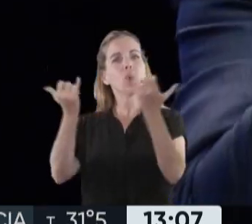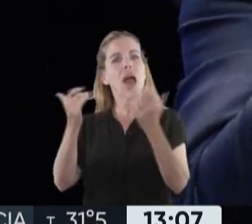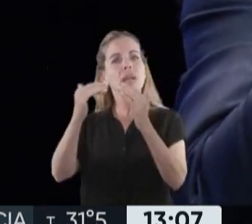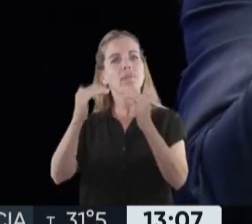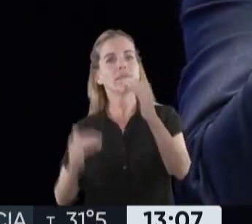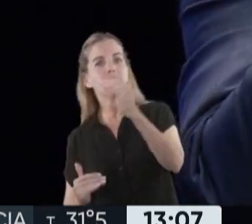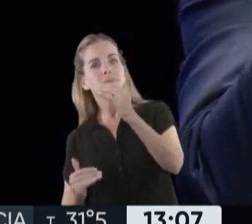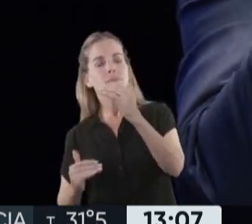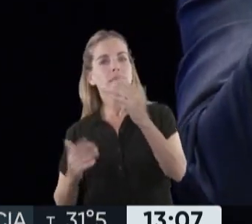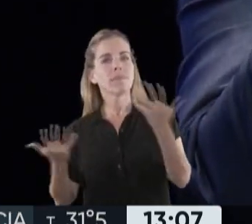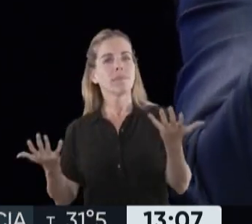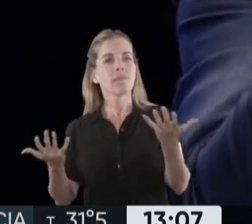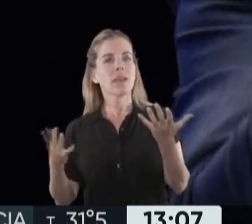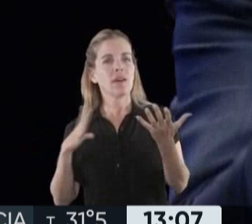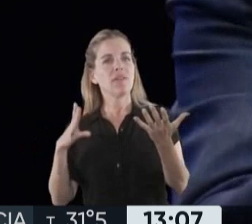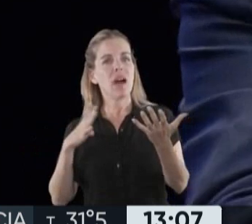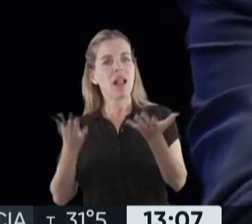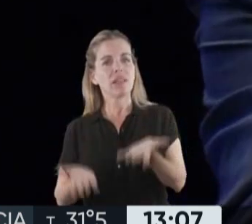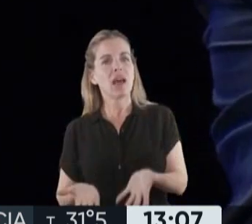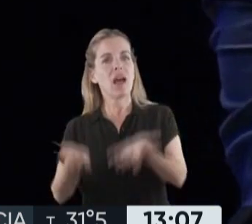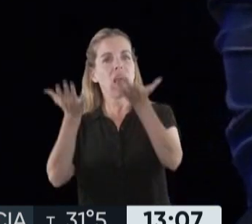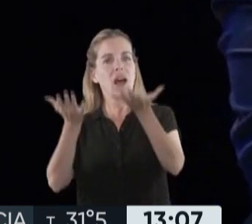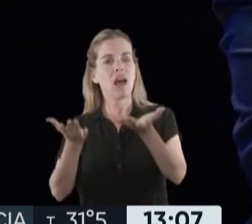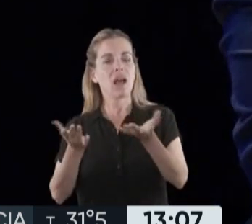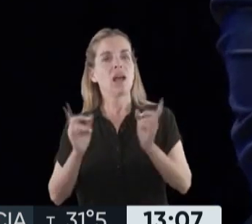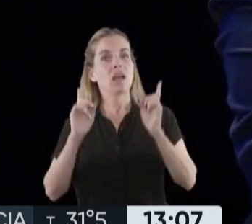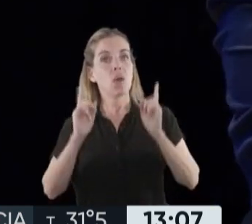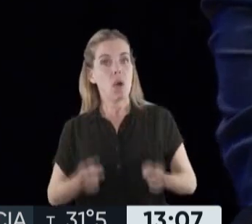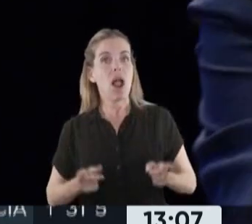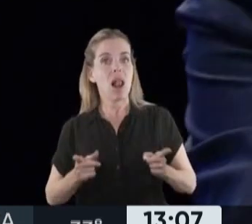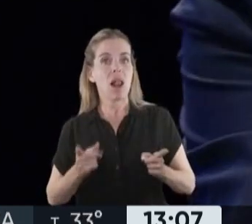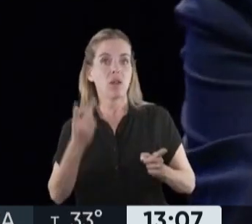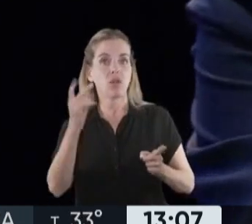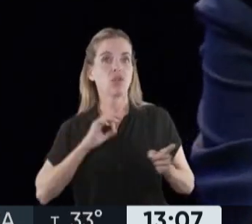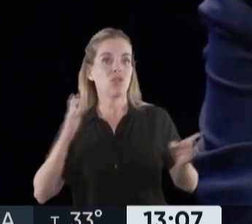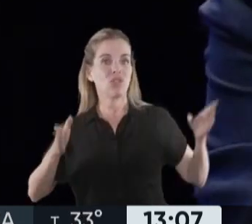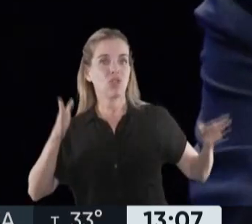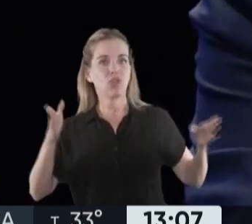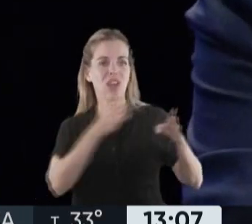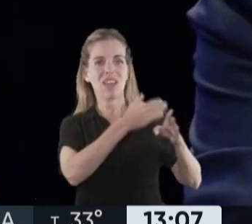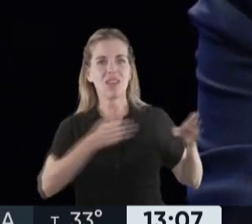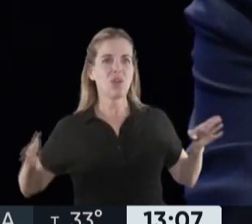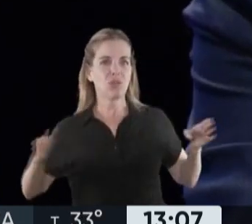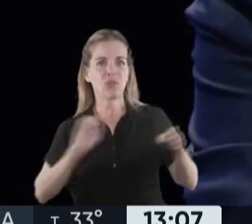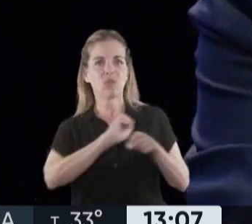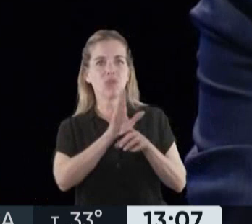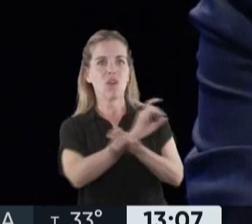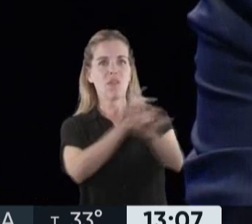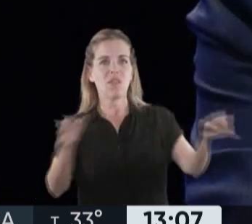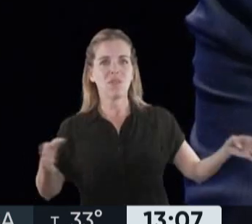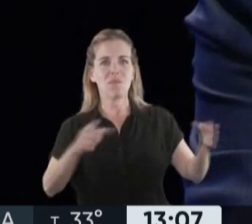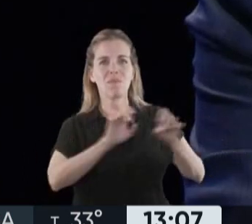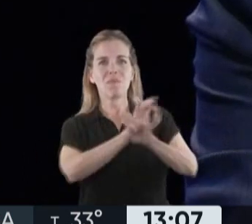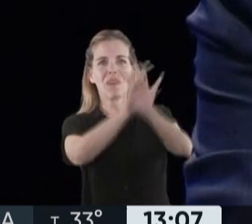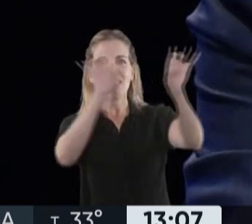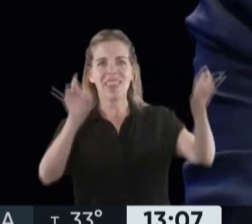Y además debimos atravesar un tiempo, que fue el tiempo de la pandemia, donde esa desigualdad y